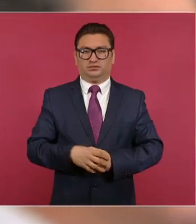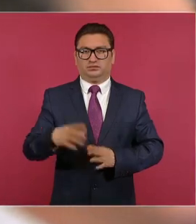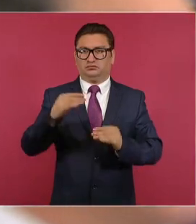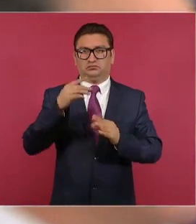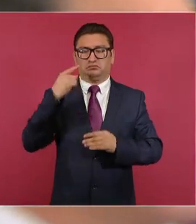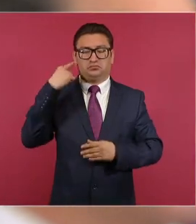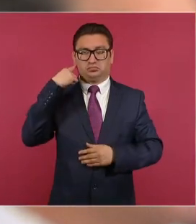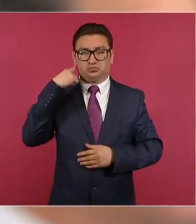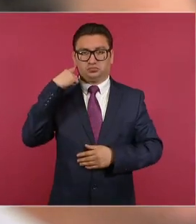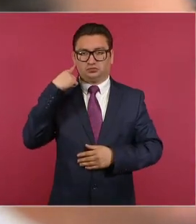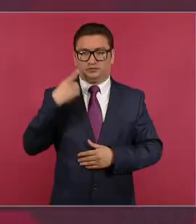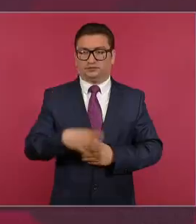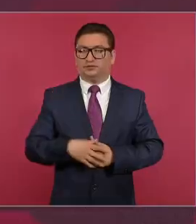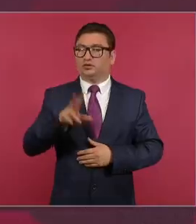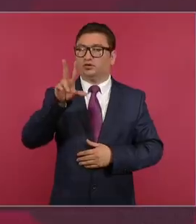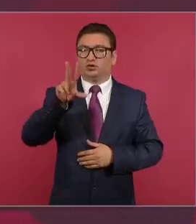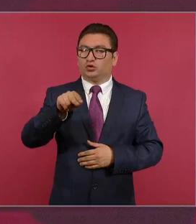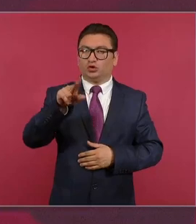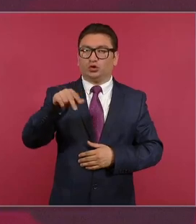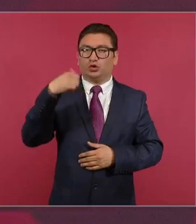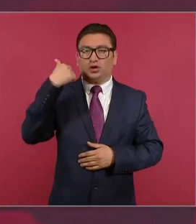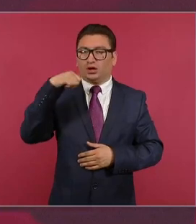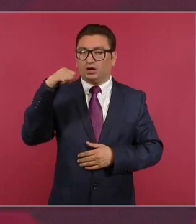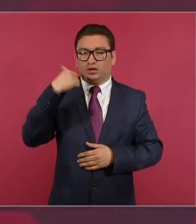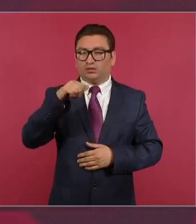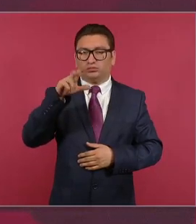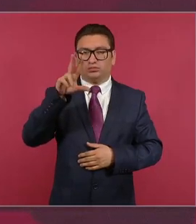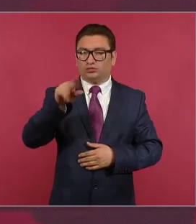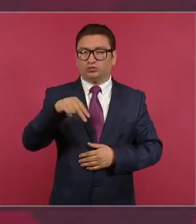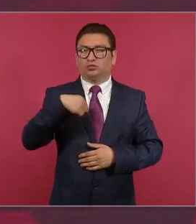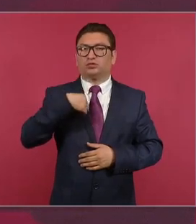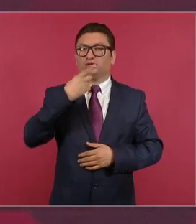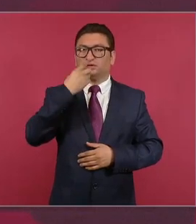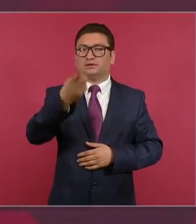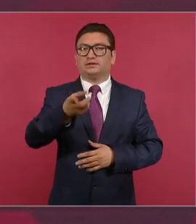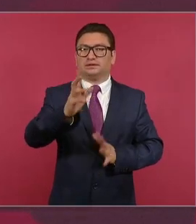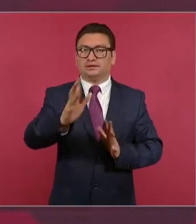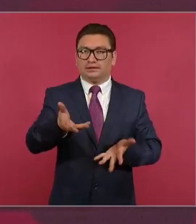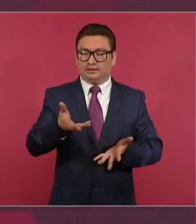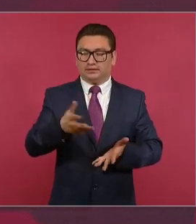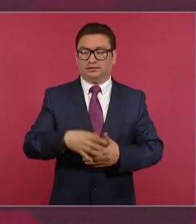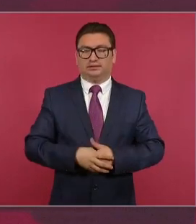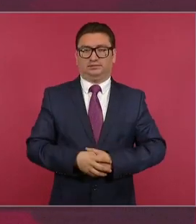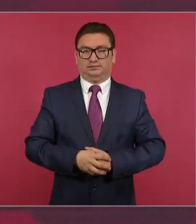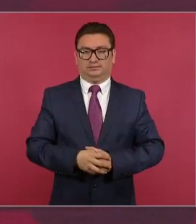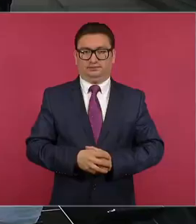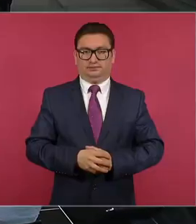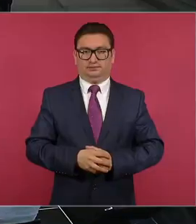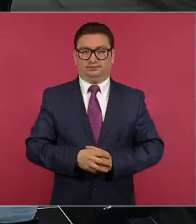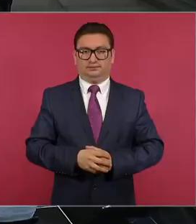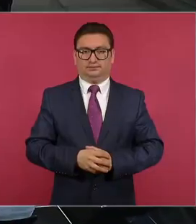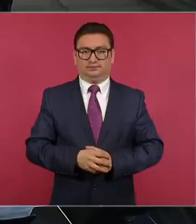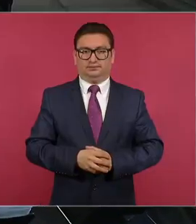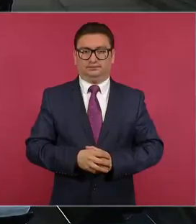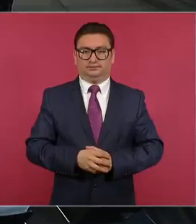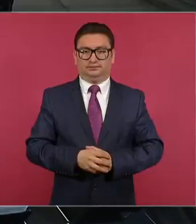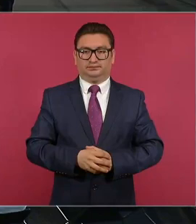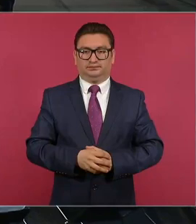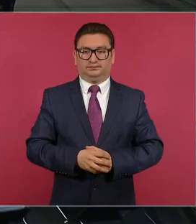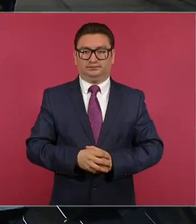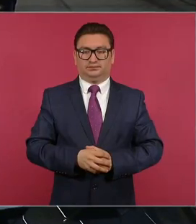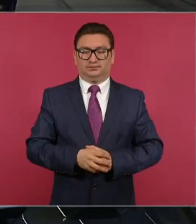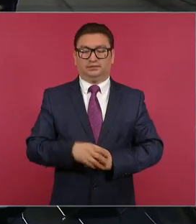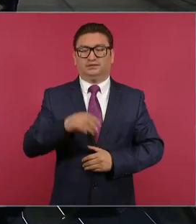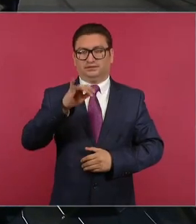caminos, dado que... No, Acapulco no, ya lo dijimos, ¿sí? Presidente, ¿van a atender a los maestros?